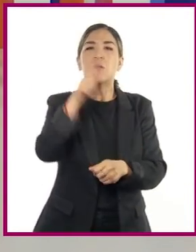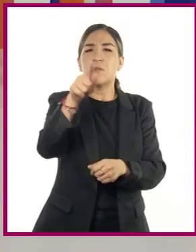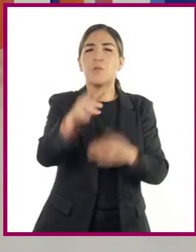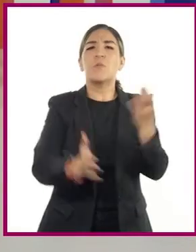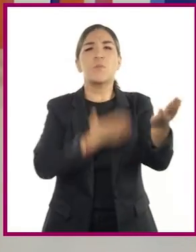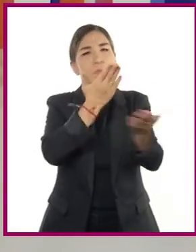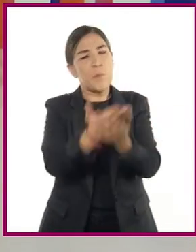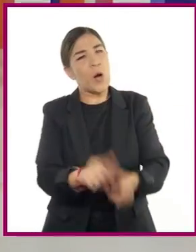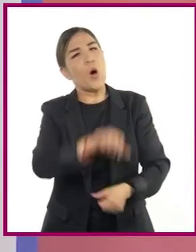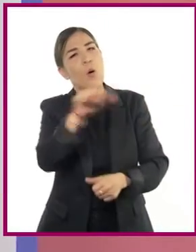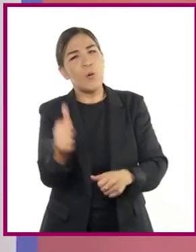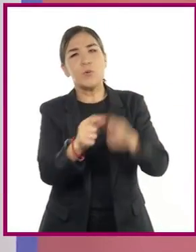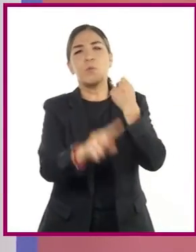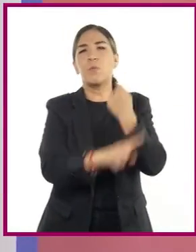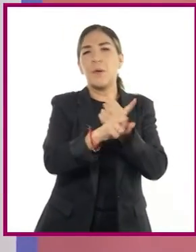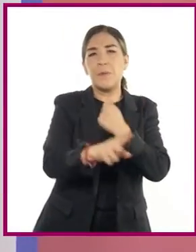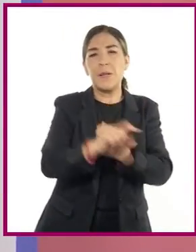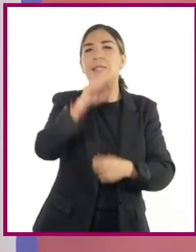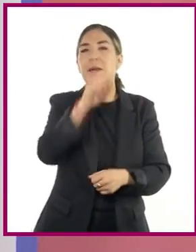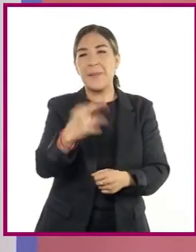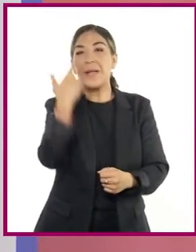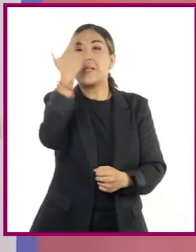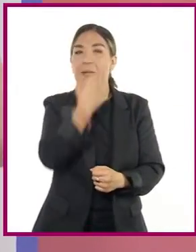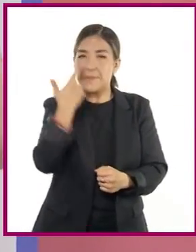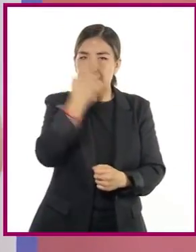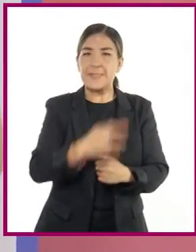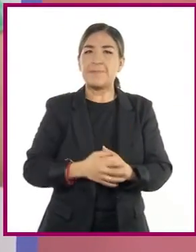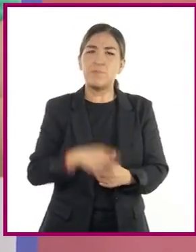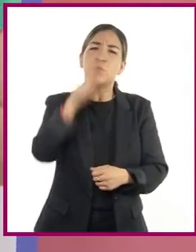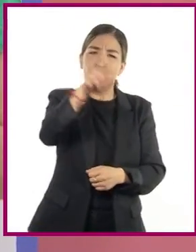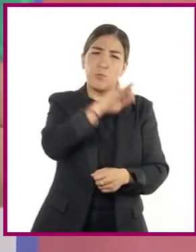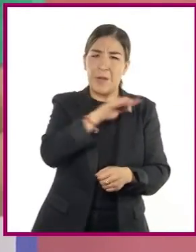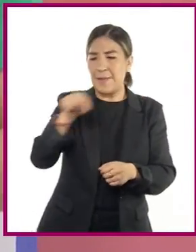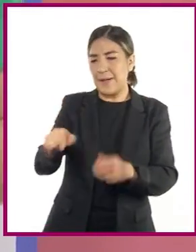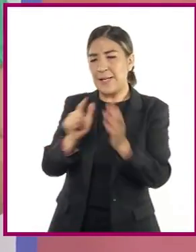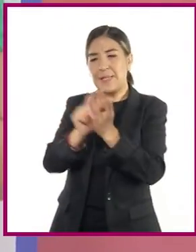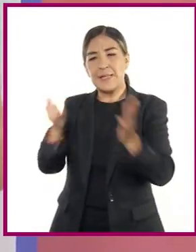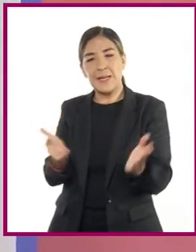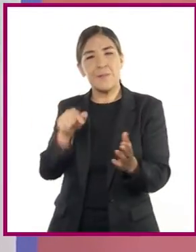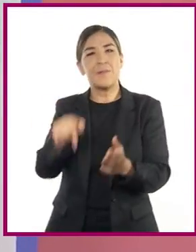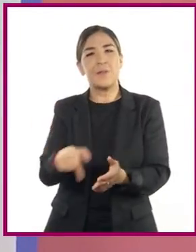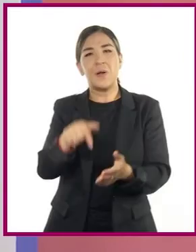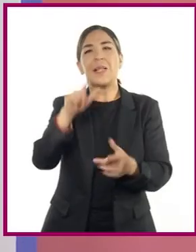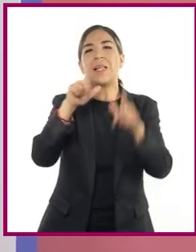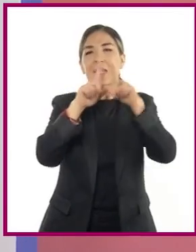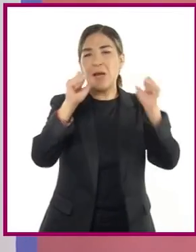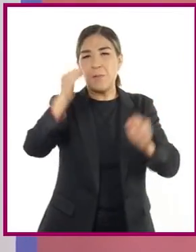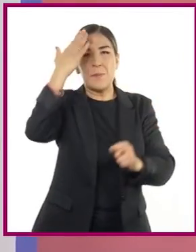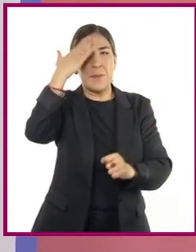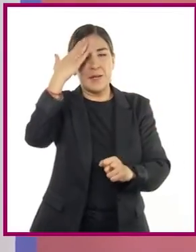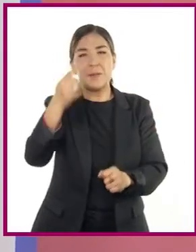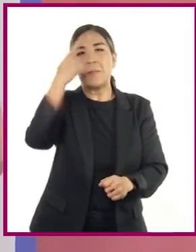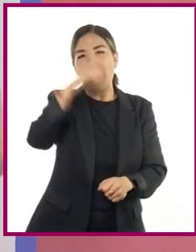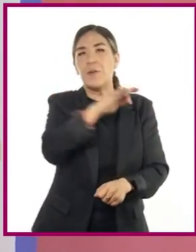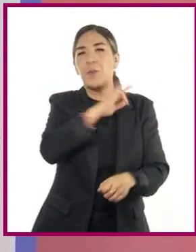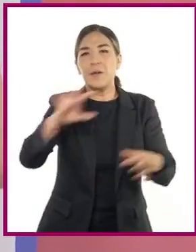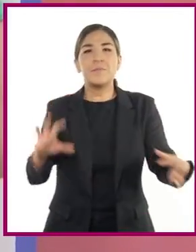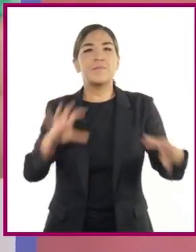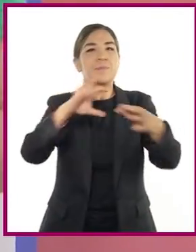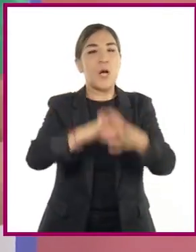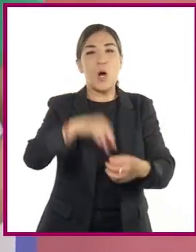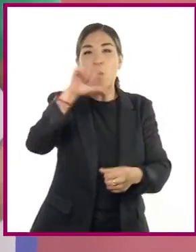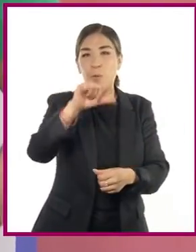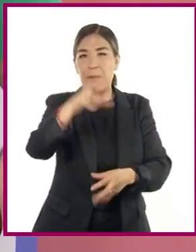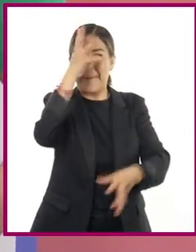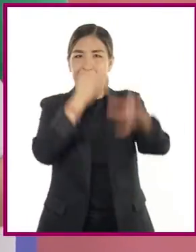proponer otras problemáticas y analizarlas. También pueden apoyarse de su libro de texto de lengua materna para que puedan complementar lo aprendido